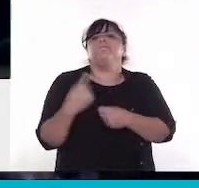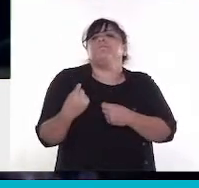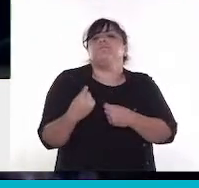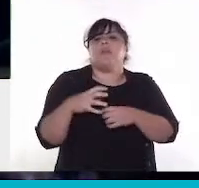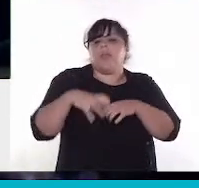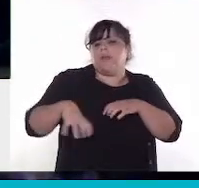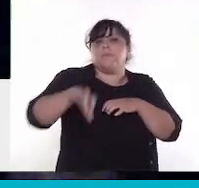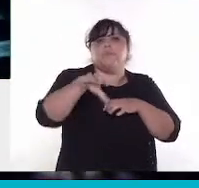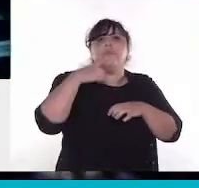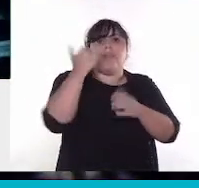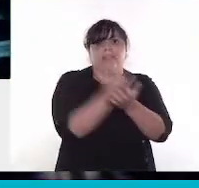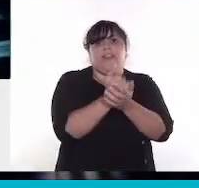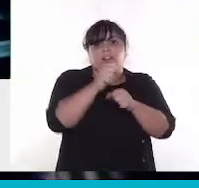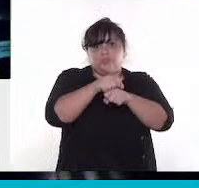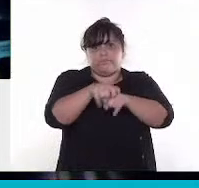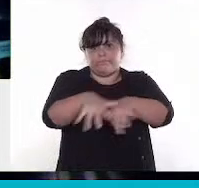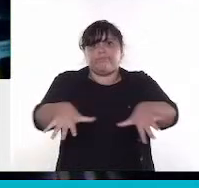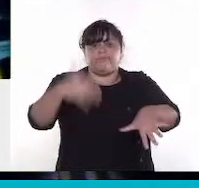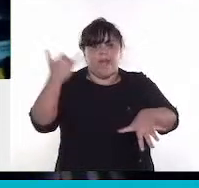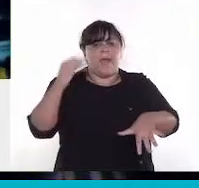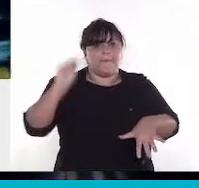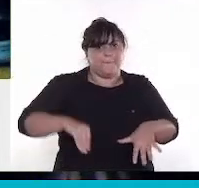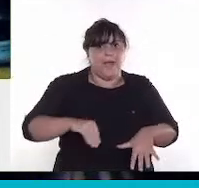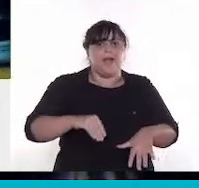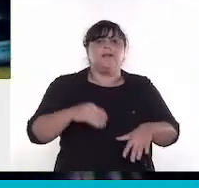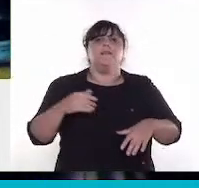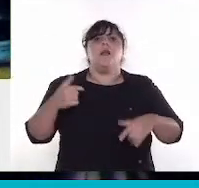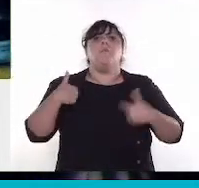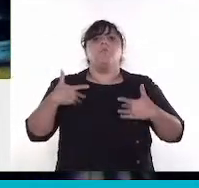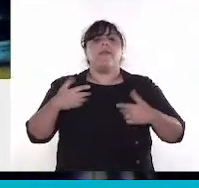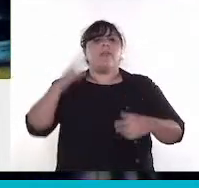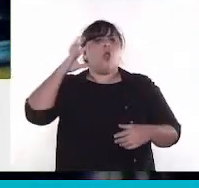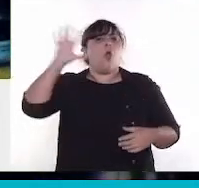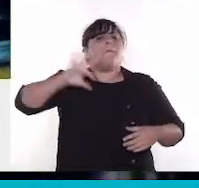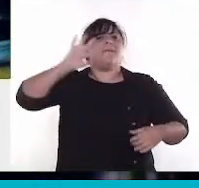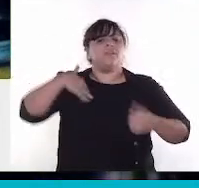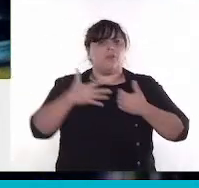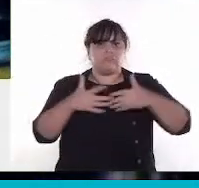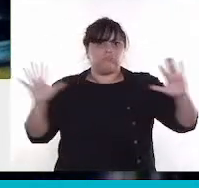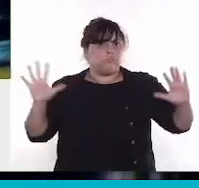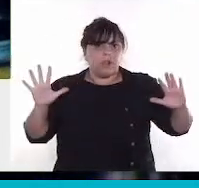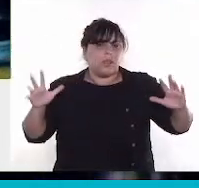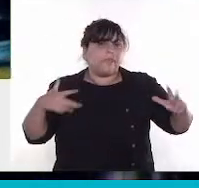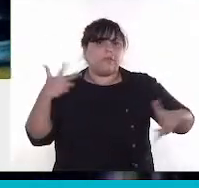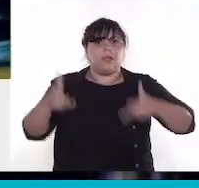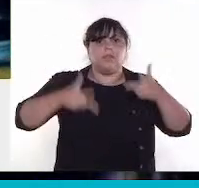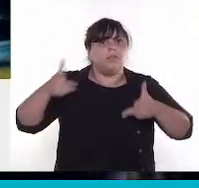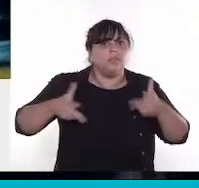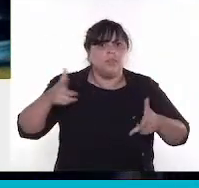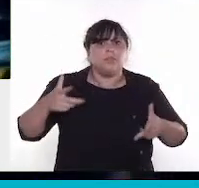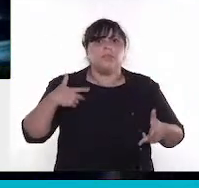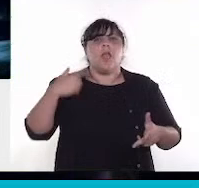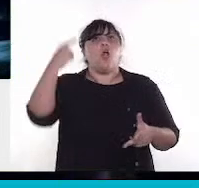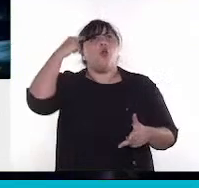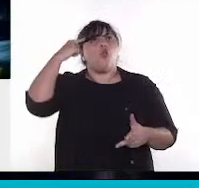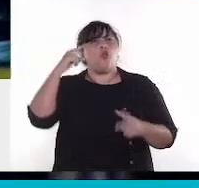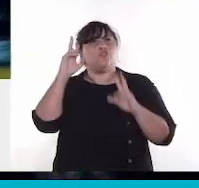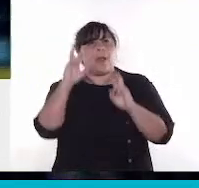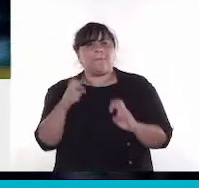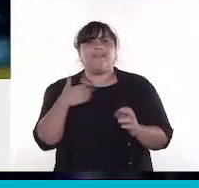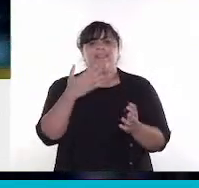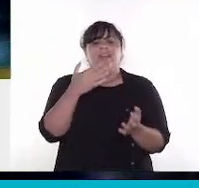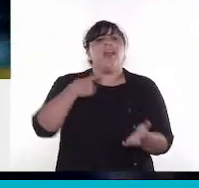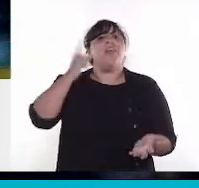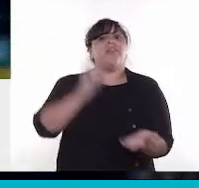goce de otros derechos, como la libertad de expresión, el consentimiento informado en la toma de decisiones